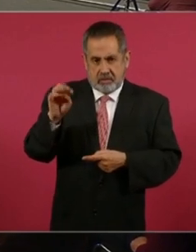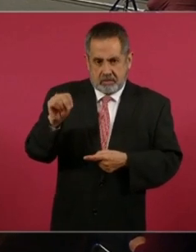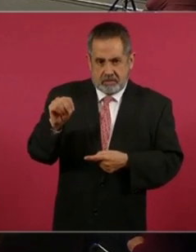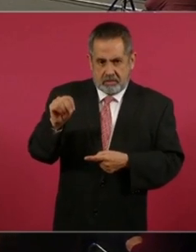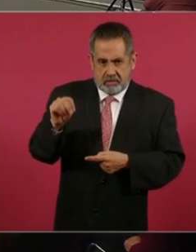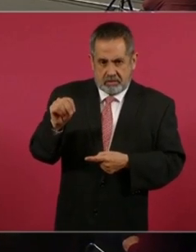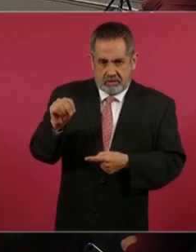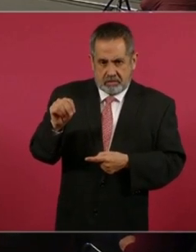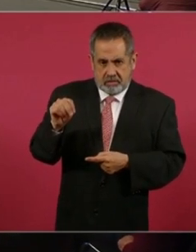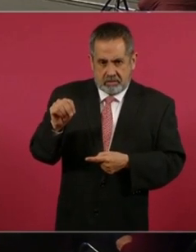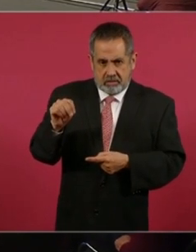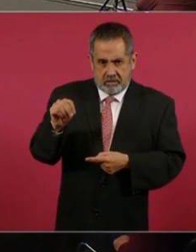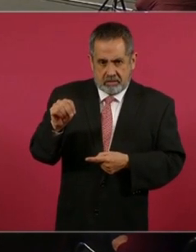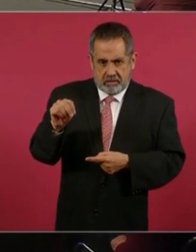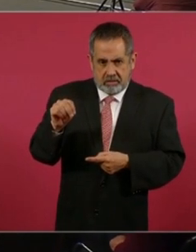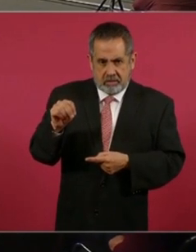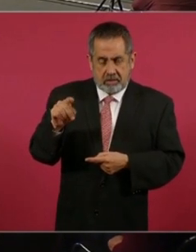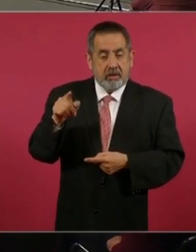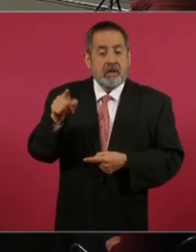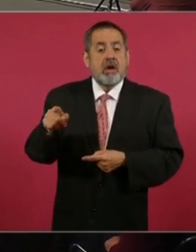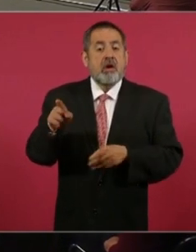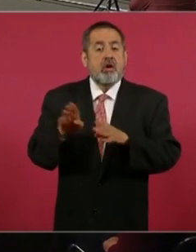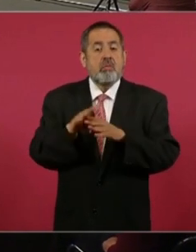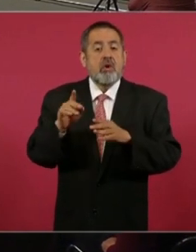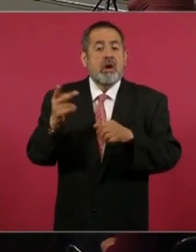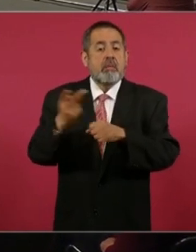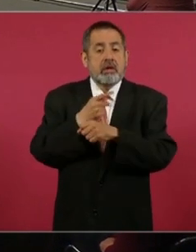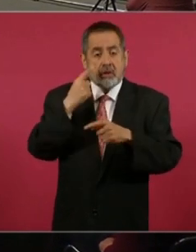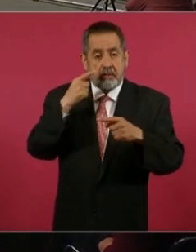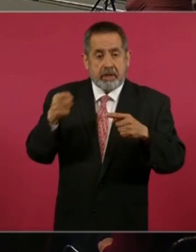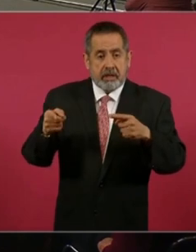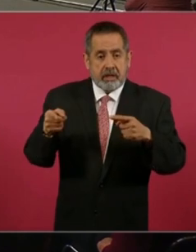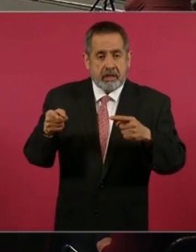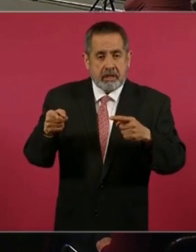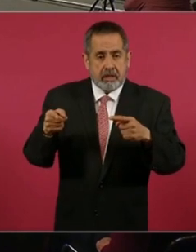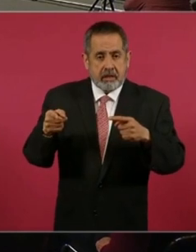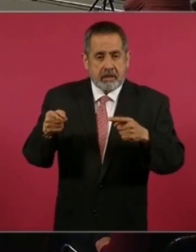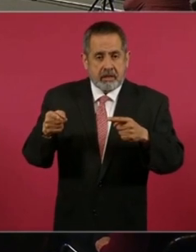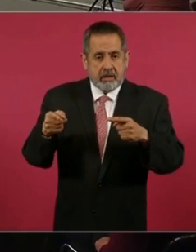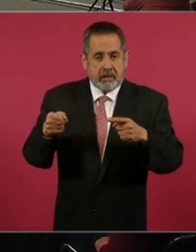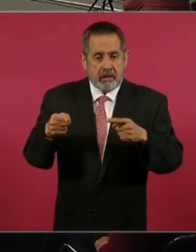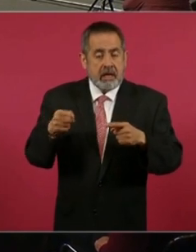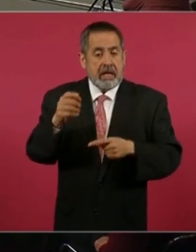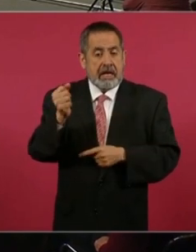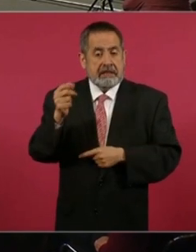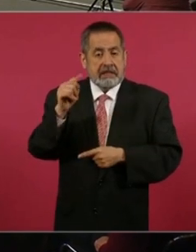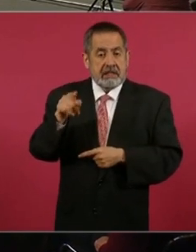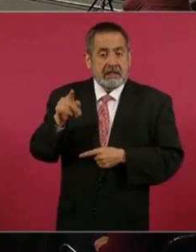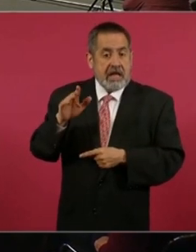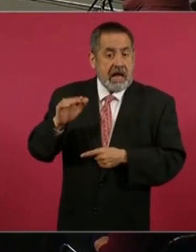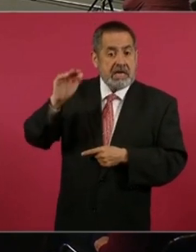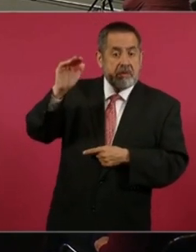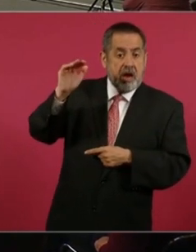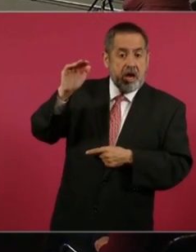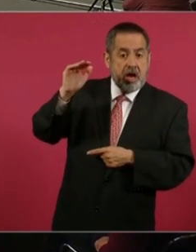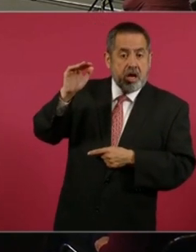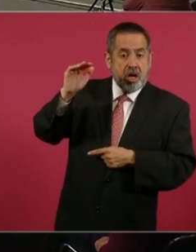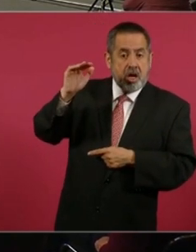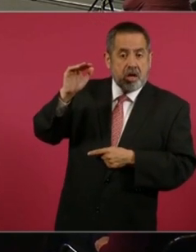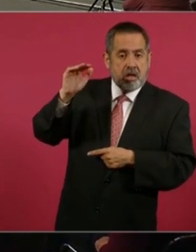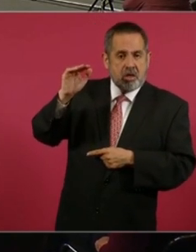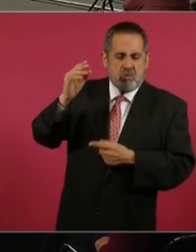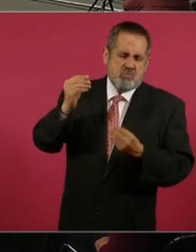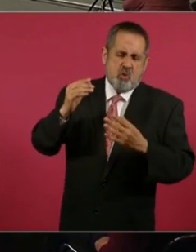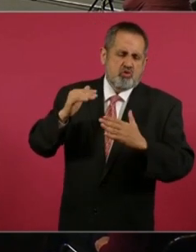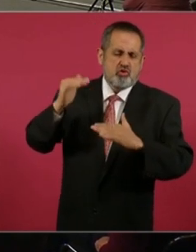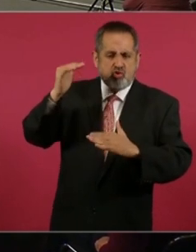49. Y miren el comportamiento. Acá, DeSantis estaba arriba. Digo,